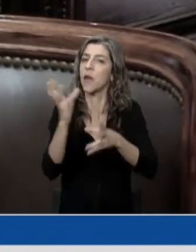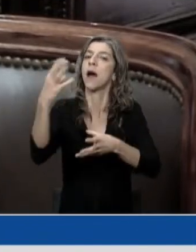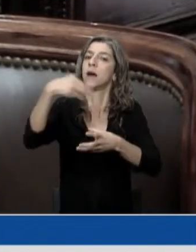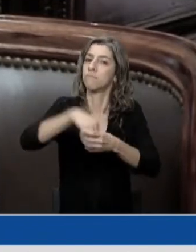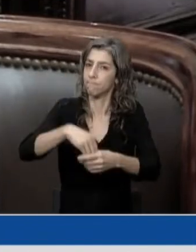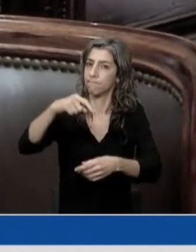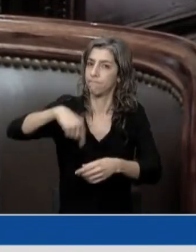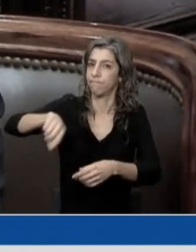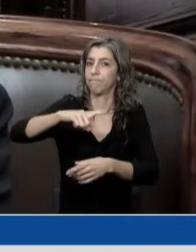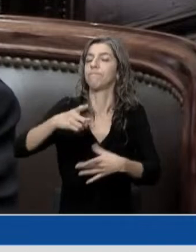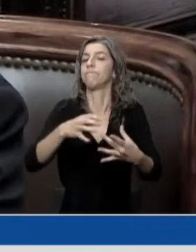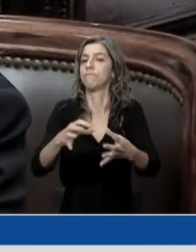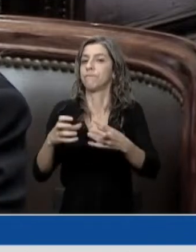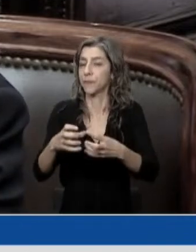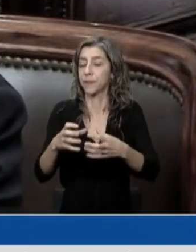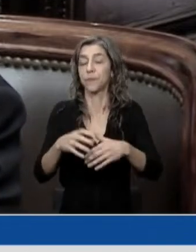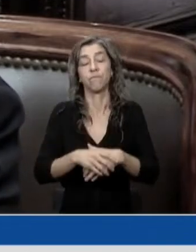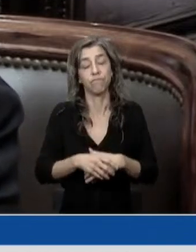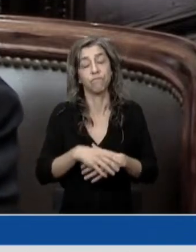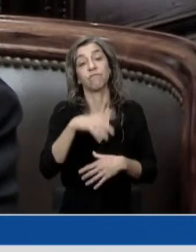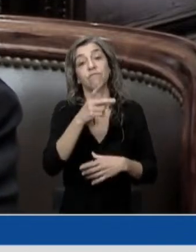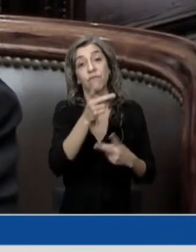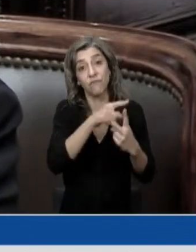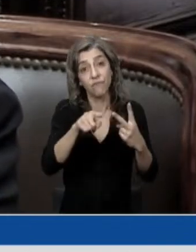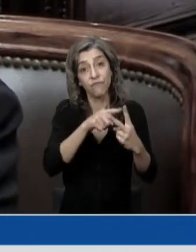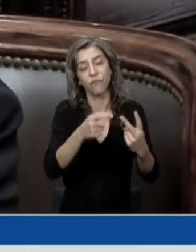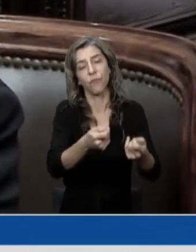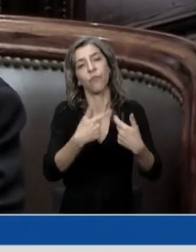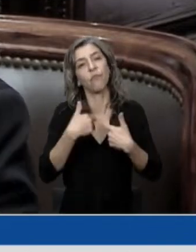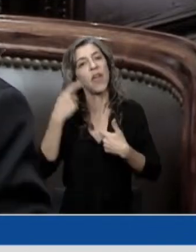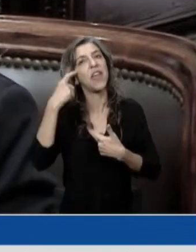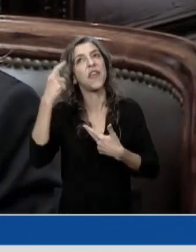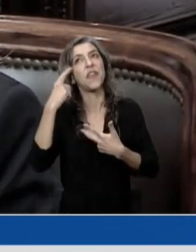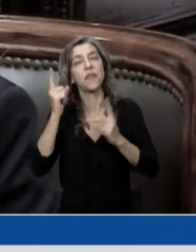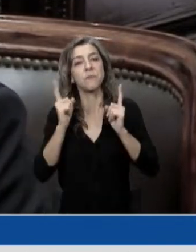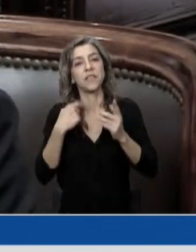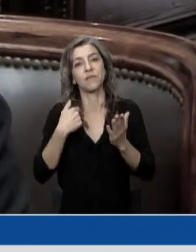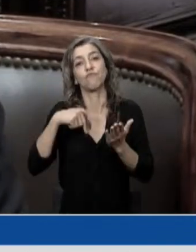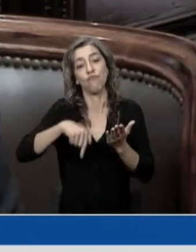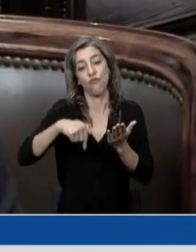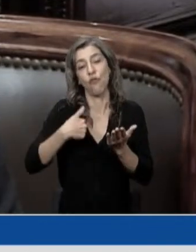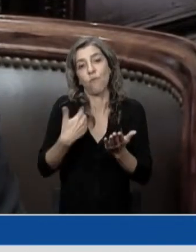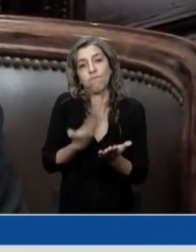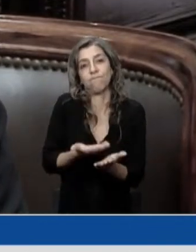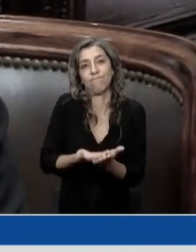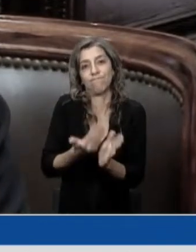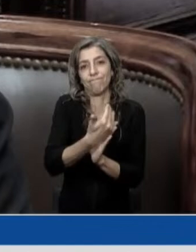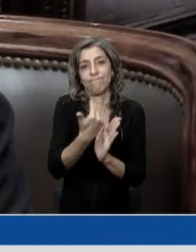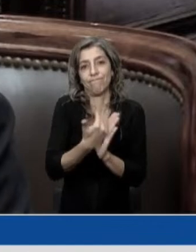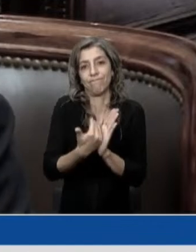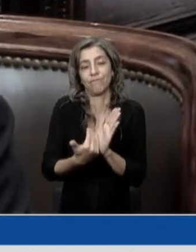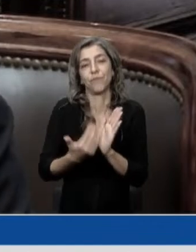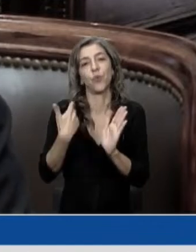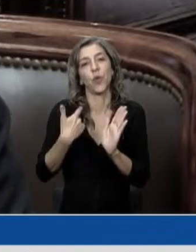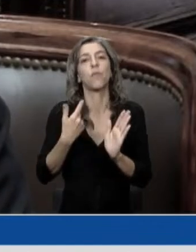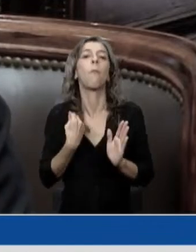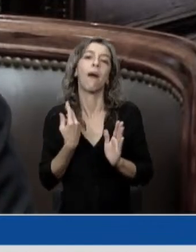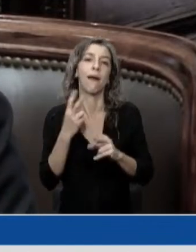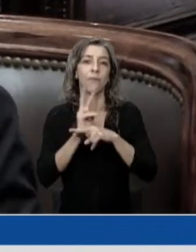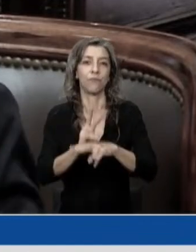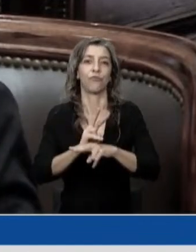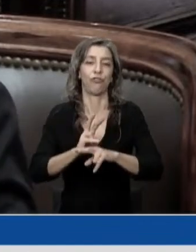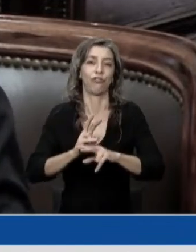y quienes nos dieron muchas de las ideas que hoy se plasman en esta modificación de la Ley de Protección Integral a las